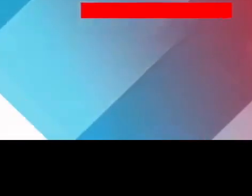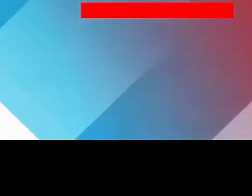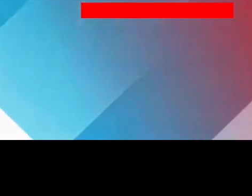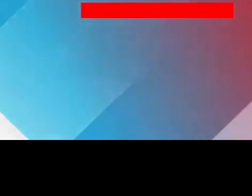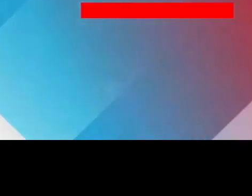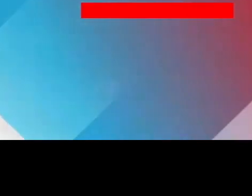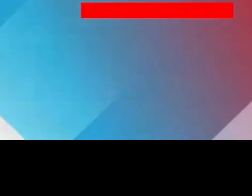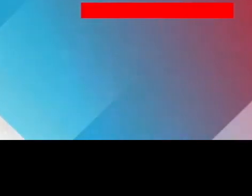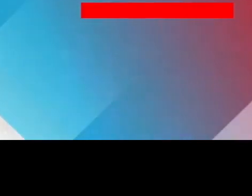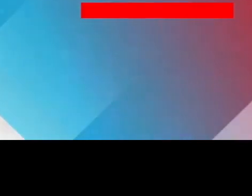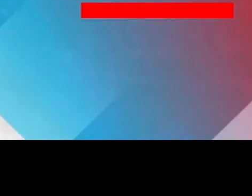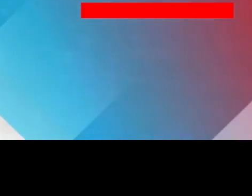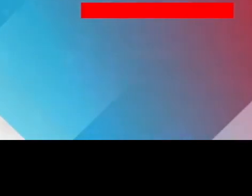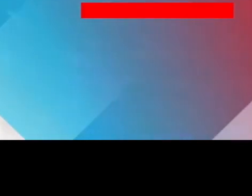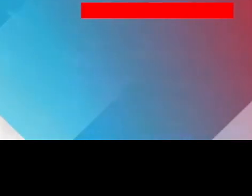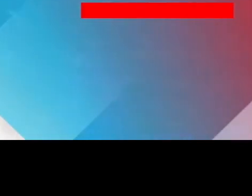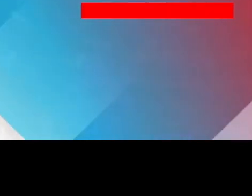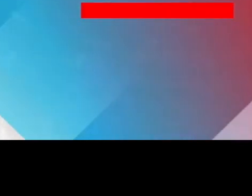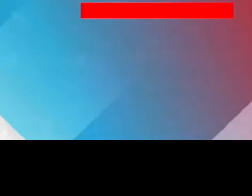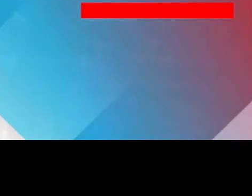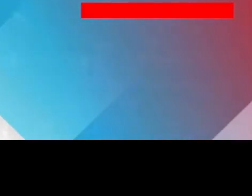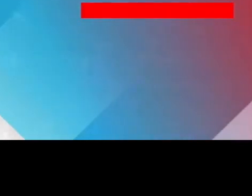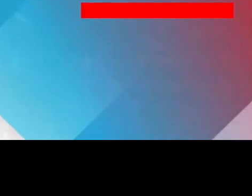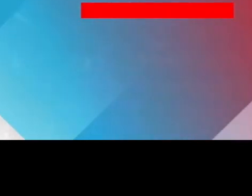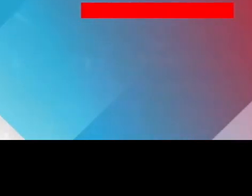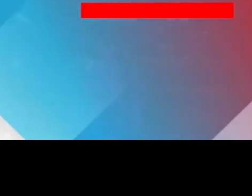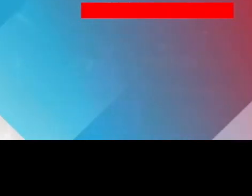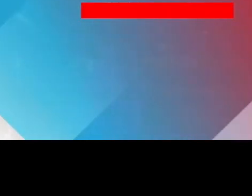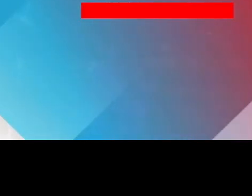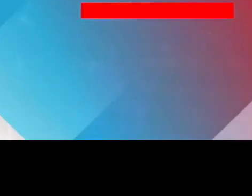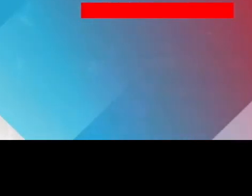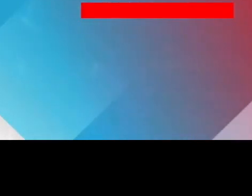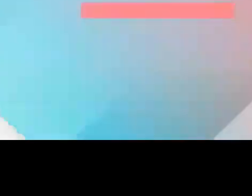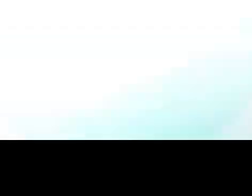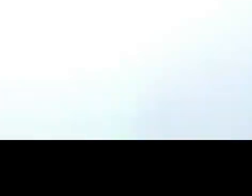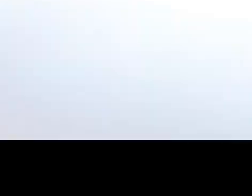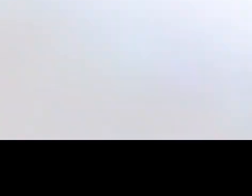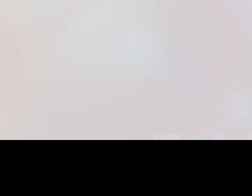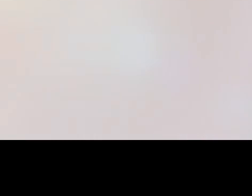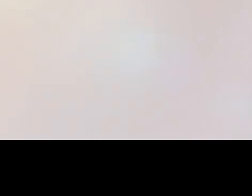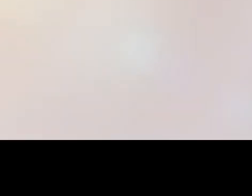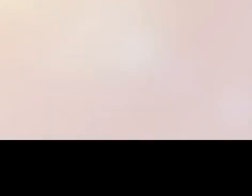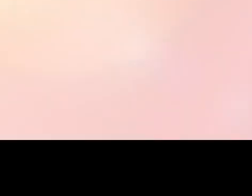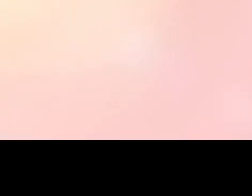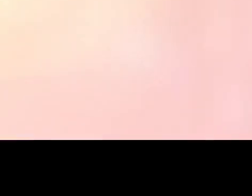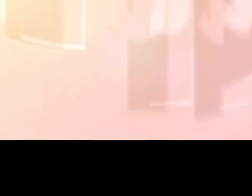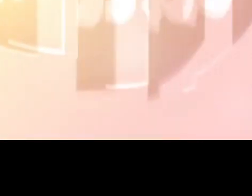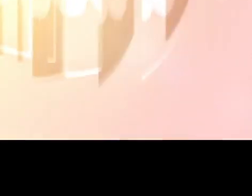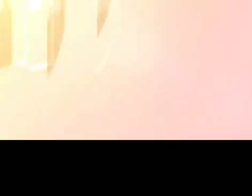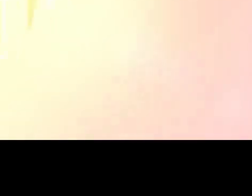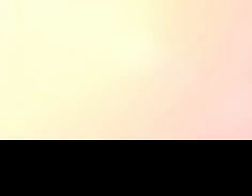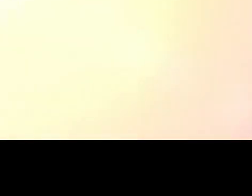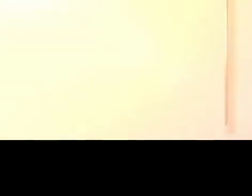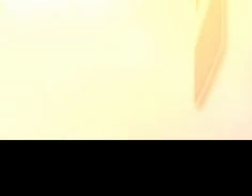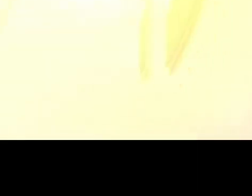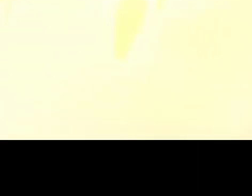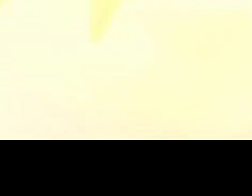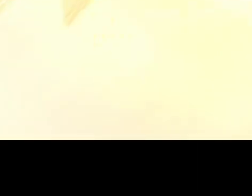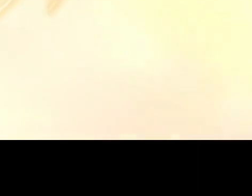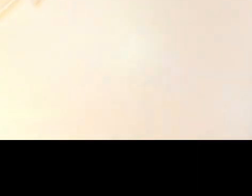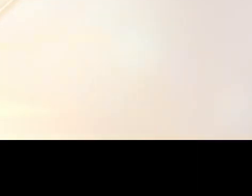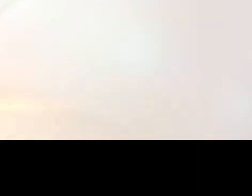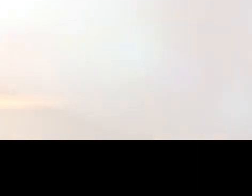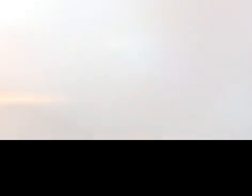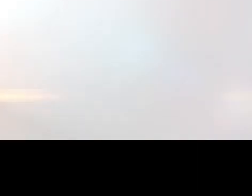unas fiestas en paz y tranquilidad este es un mensaje de la asamblea nacional y el canal parlamentario